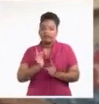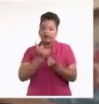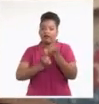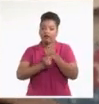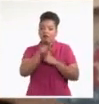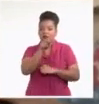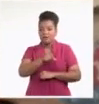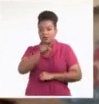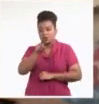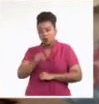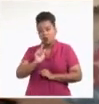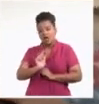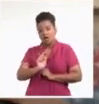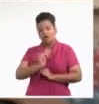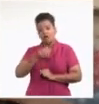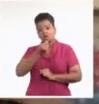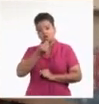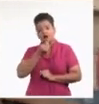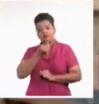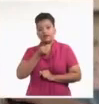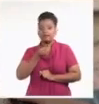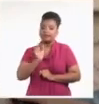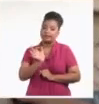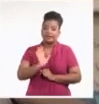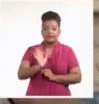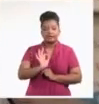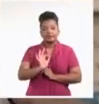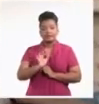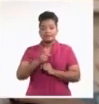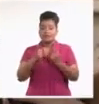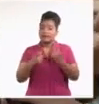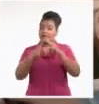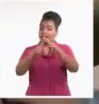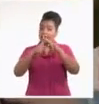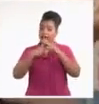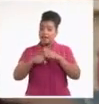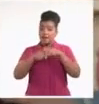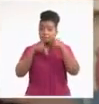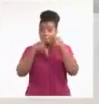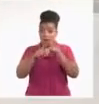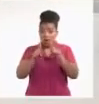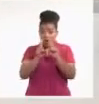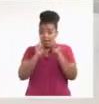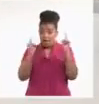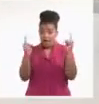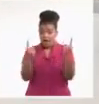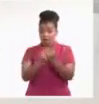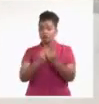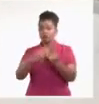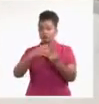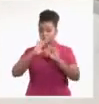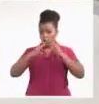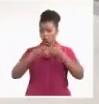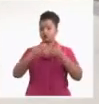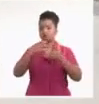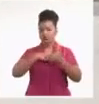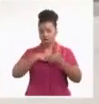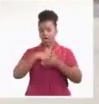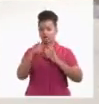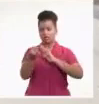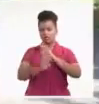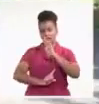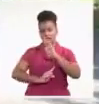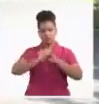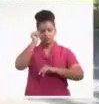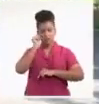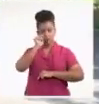que en los secundarios haya que estar habilitando, haya que estar reparando, pero que los circuitos todos tengan electricidad. Con lo que hagamos hoy,